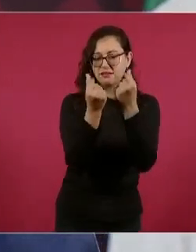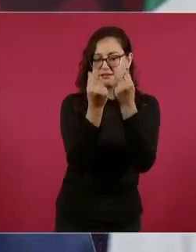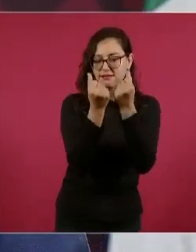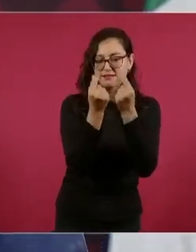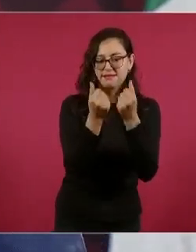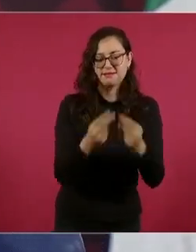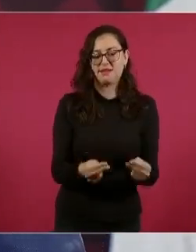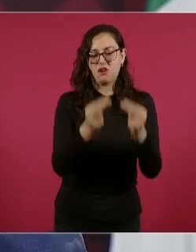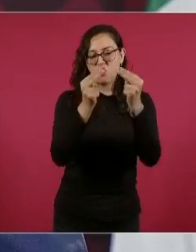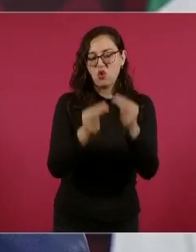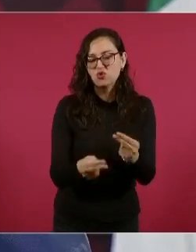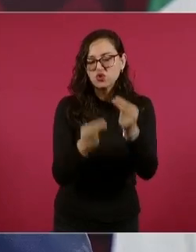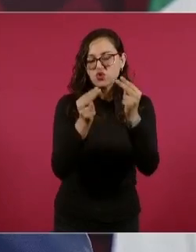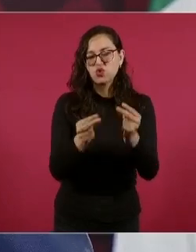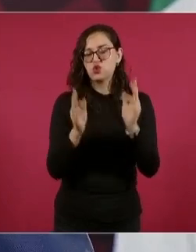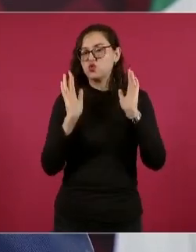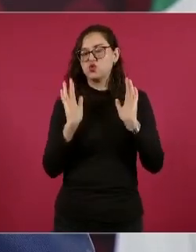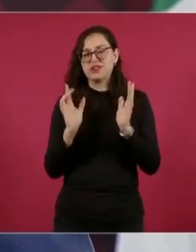Dios.